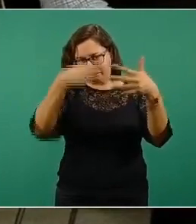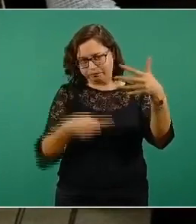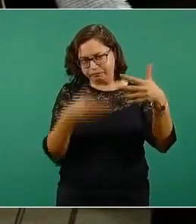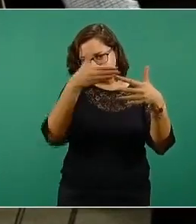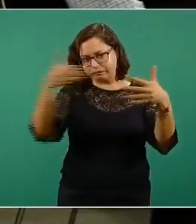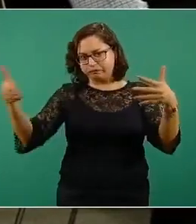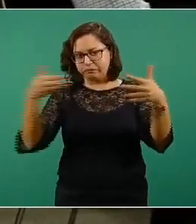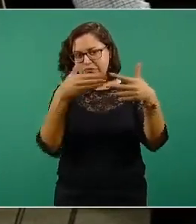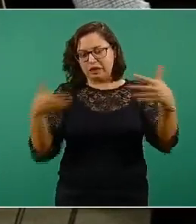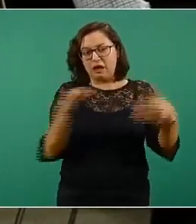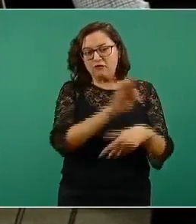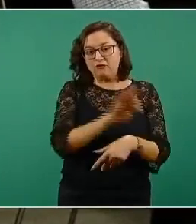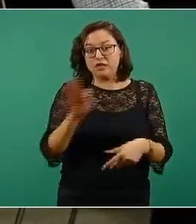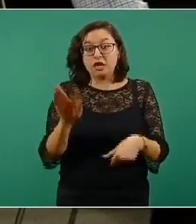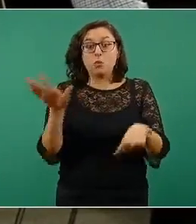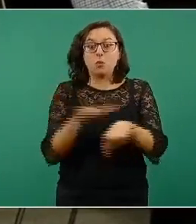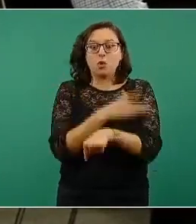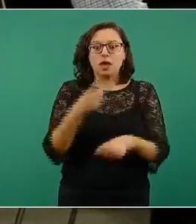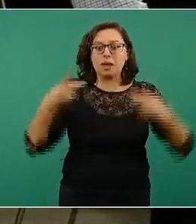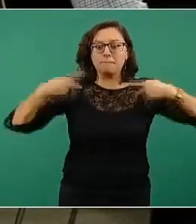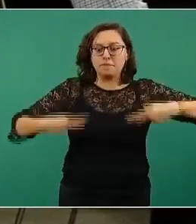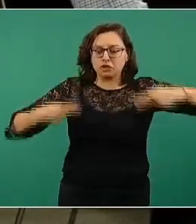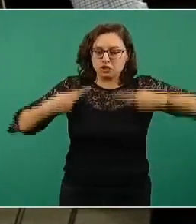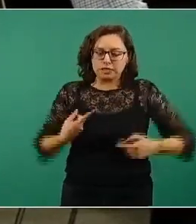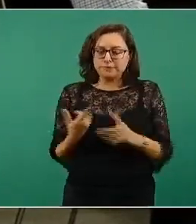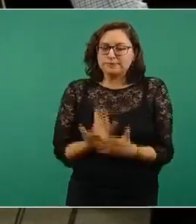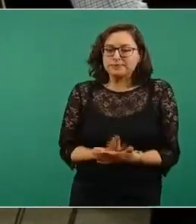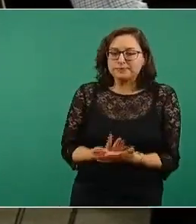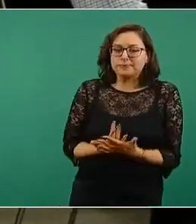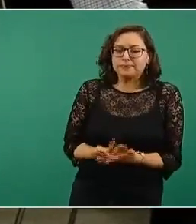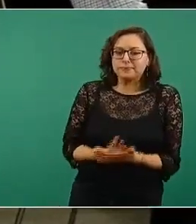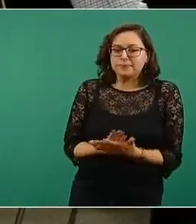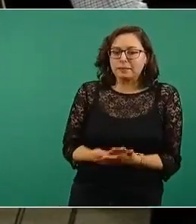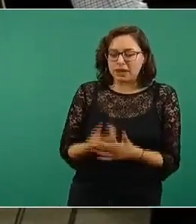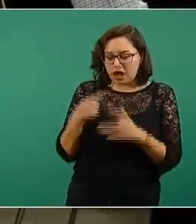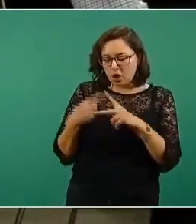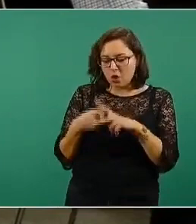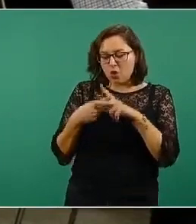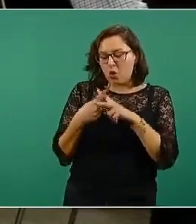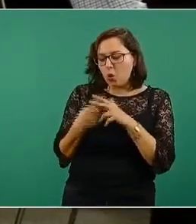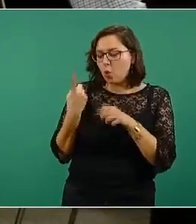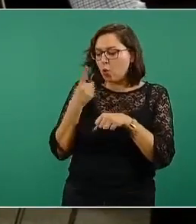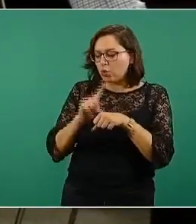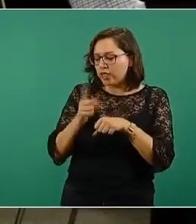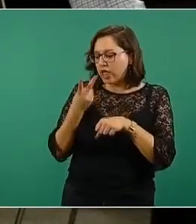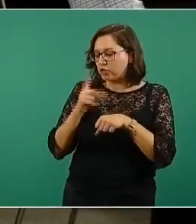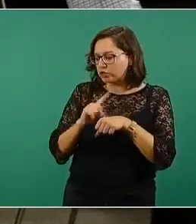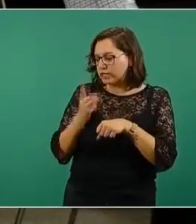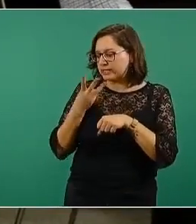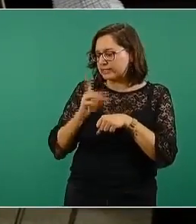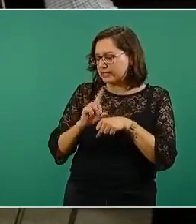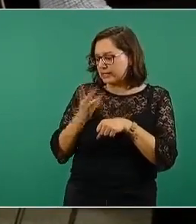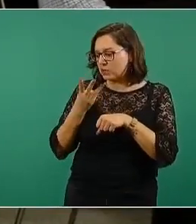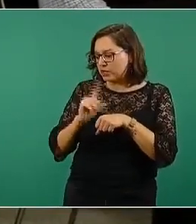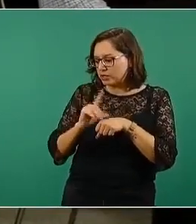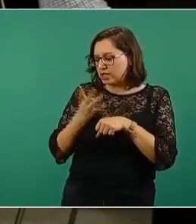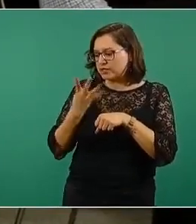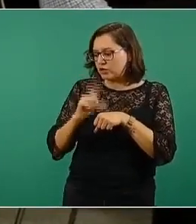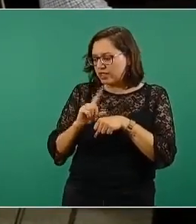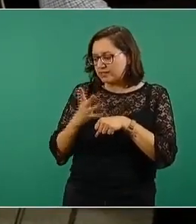gente, porque viven contando los días, es completamente natural, yo creo que también lo haría, pero de